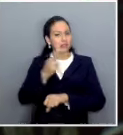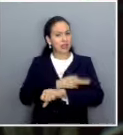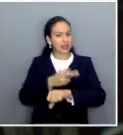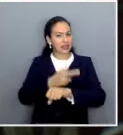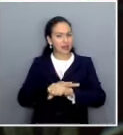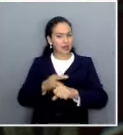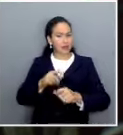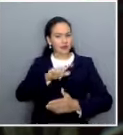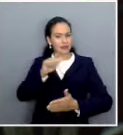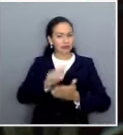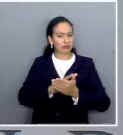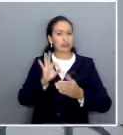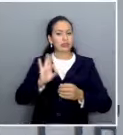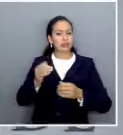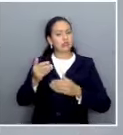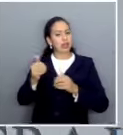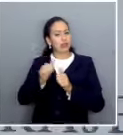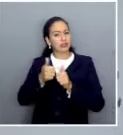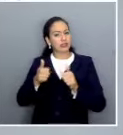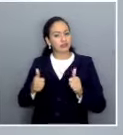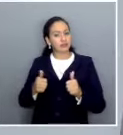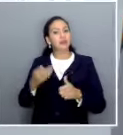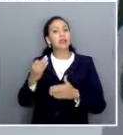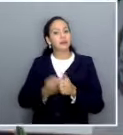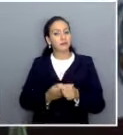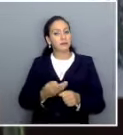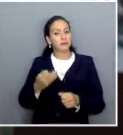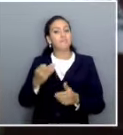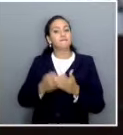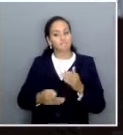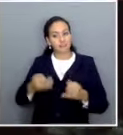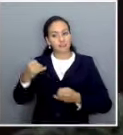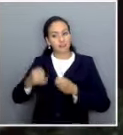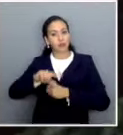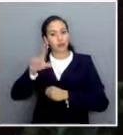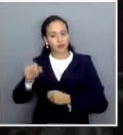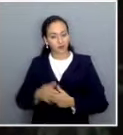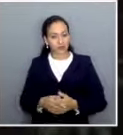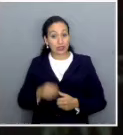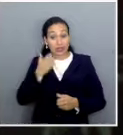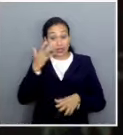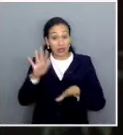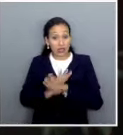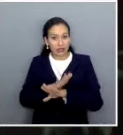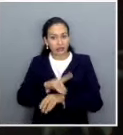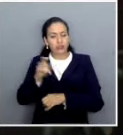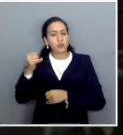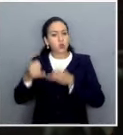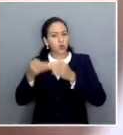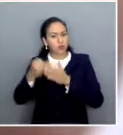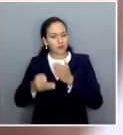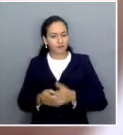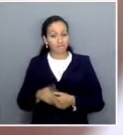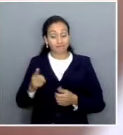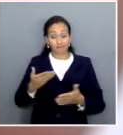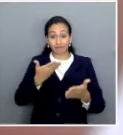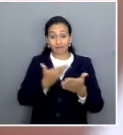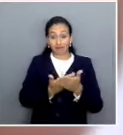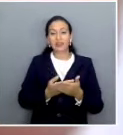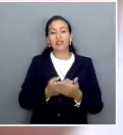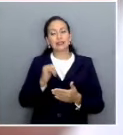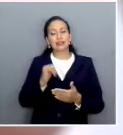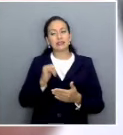también generaría vacantes. Agregó que al continuar en análisis la iniciativa, existe la posibilidad de establecer un método